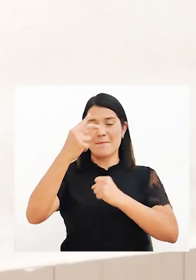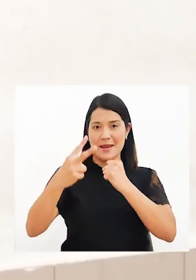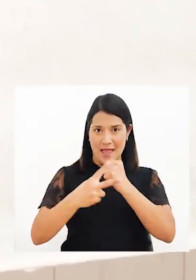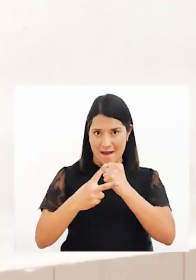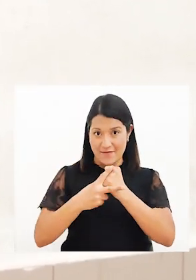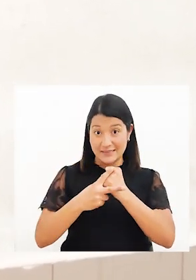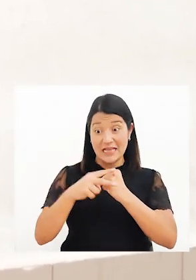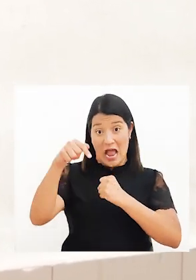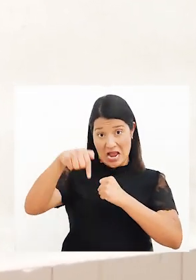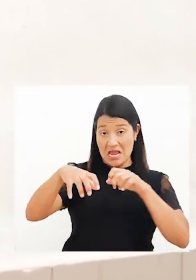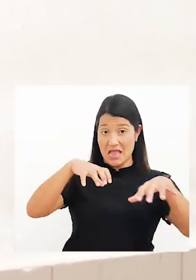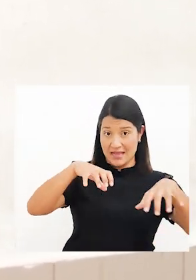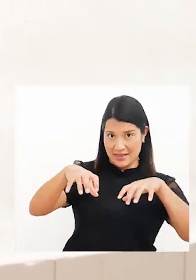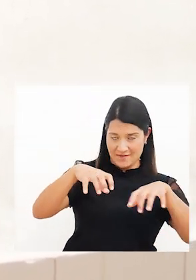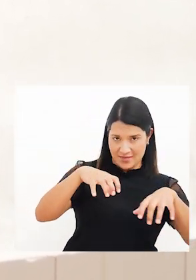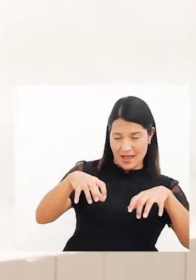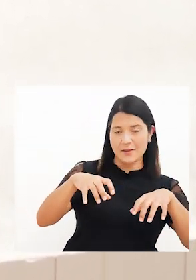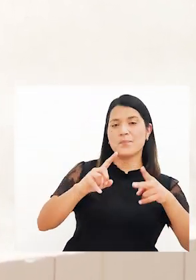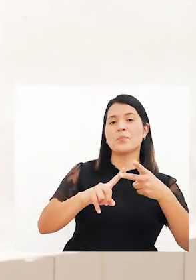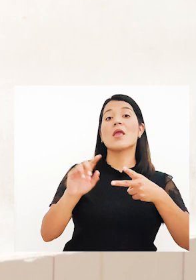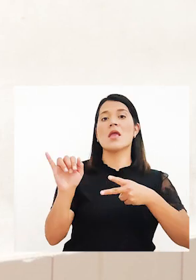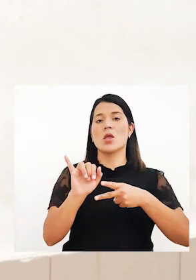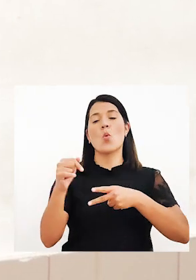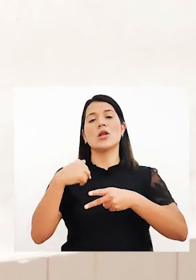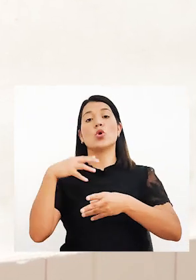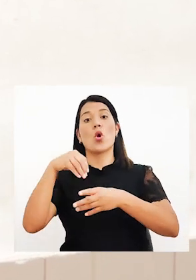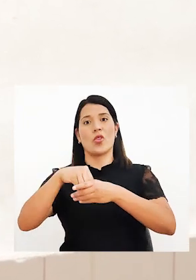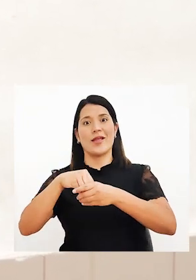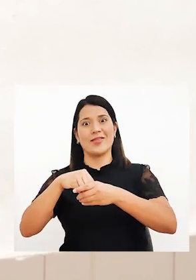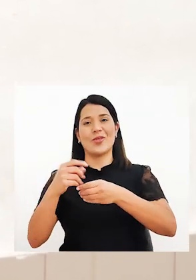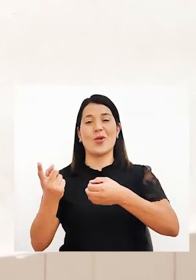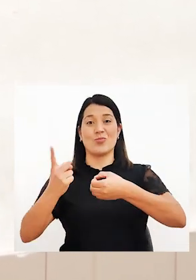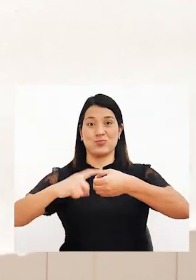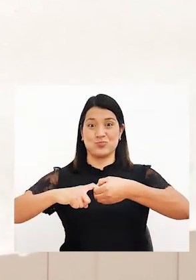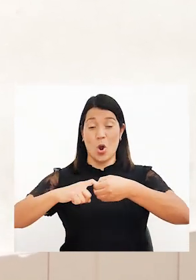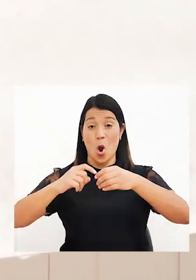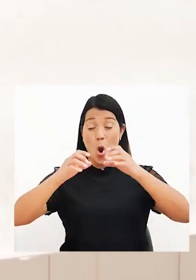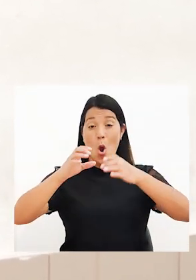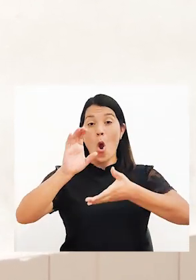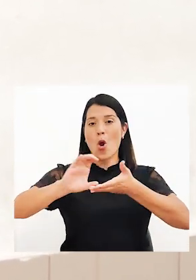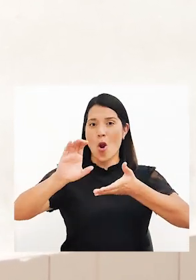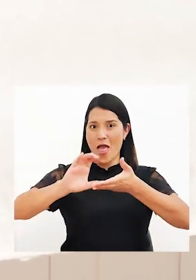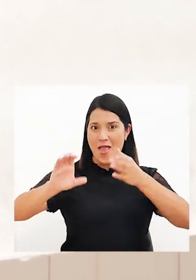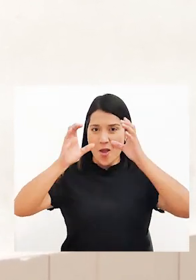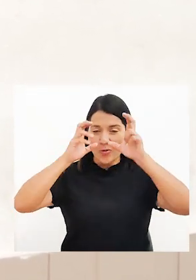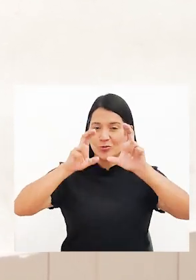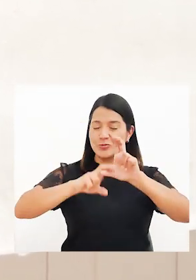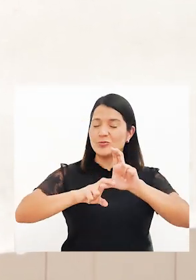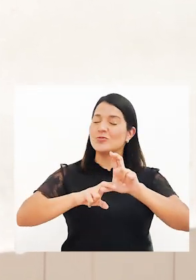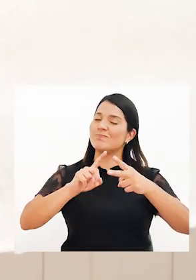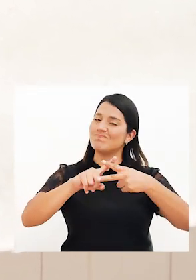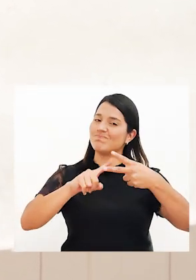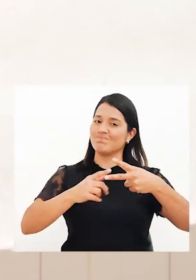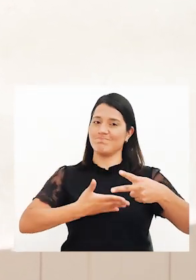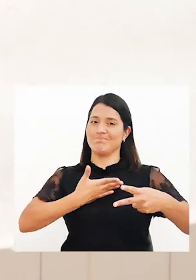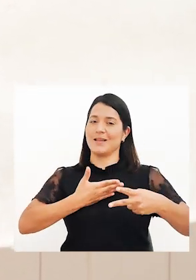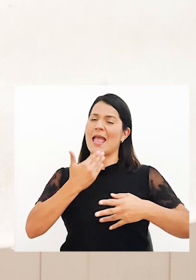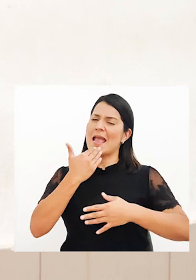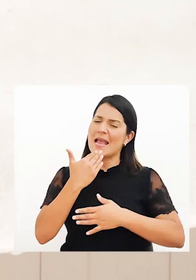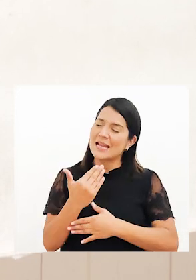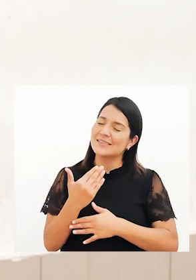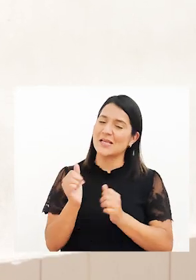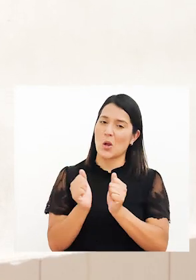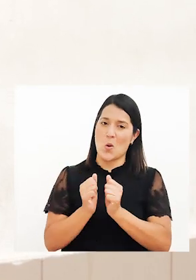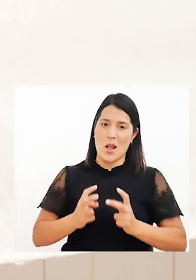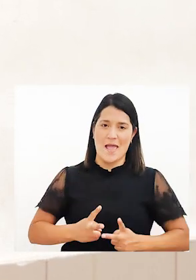en el Parade como miembro de Colipro, entonces muy agradecido con la vida, muy agradecido con todas las